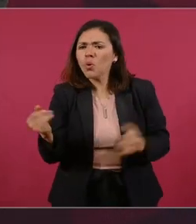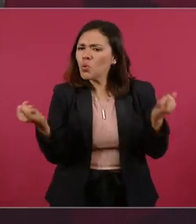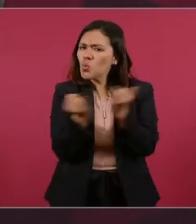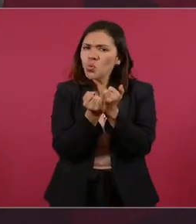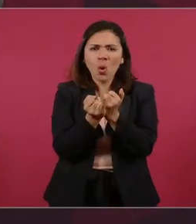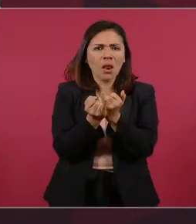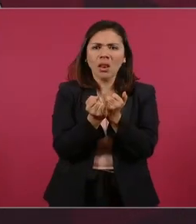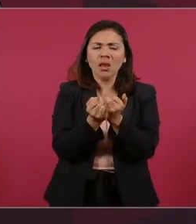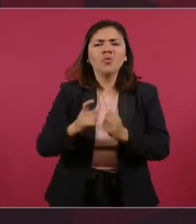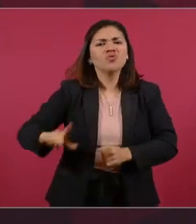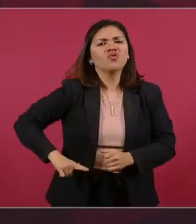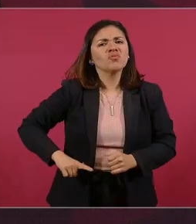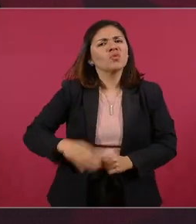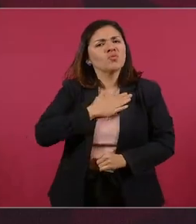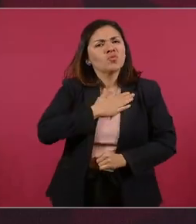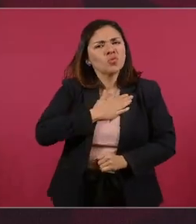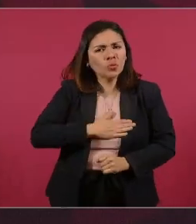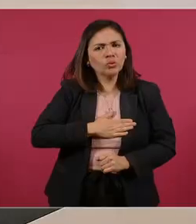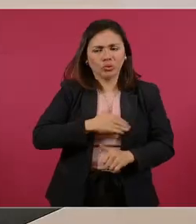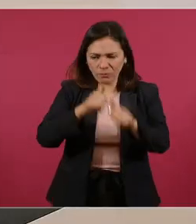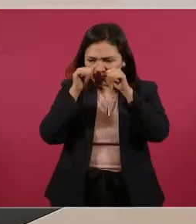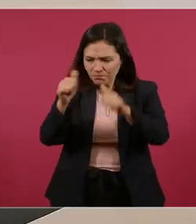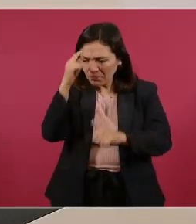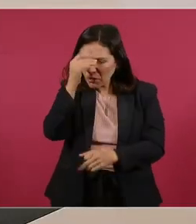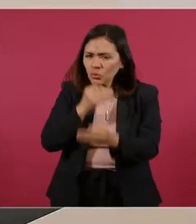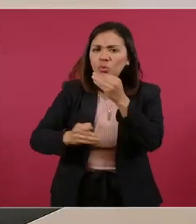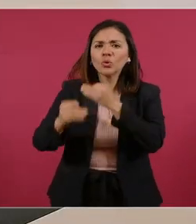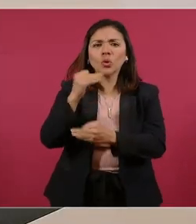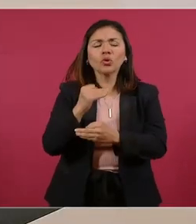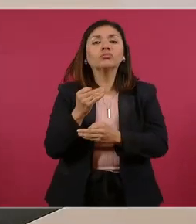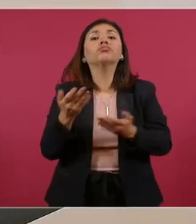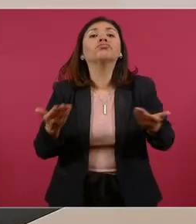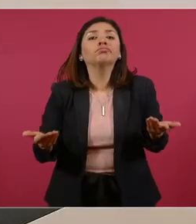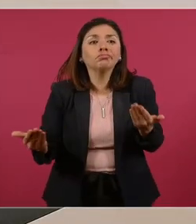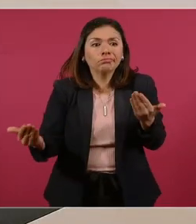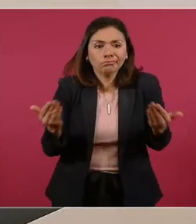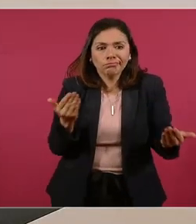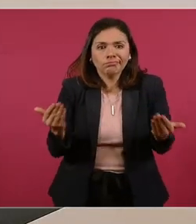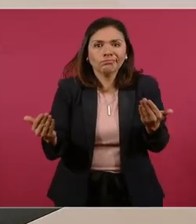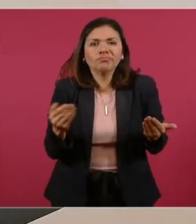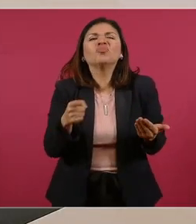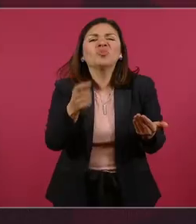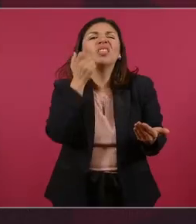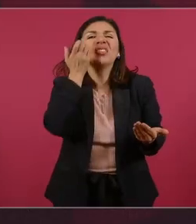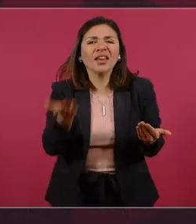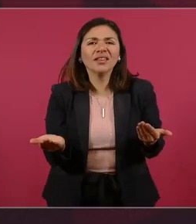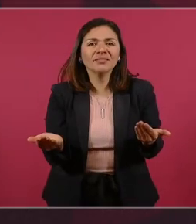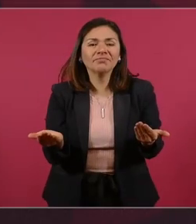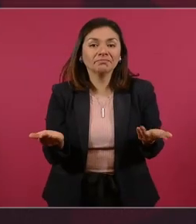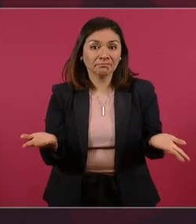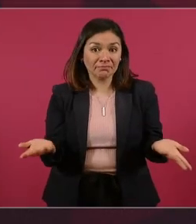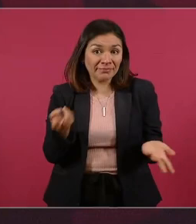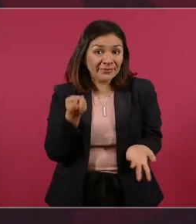que sea un gobierno de todo el pueblo? Eso es